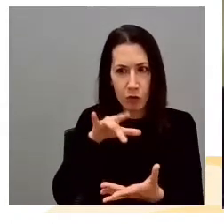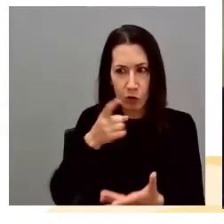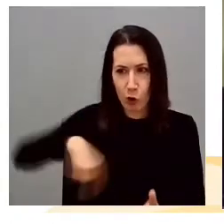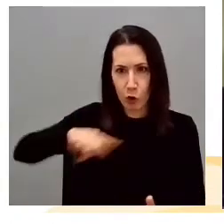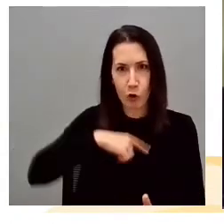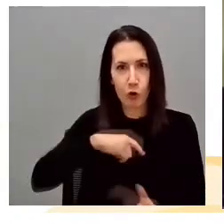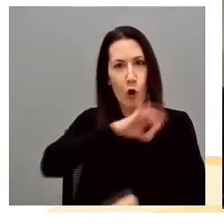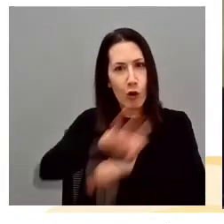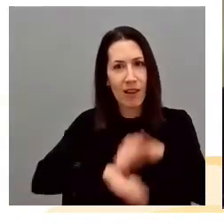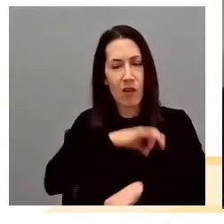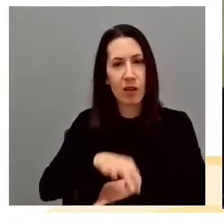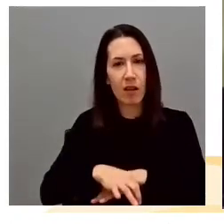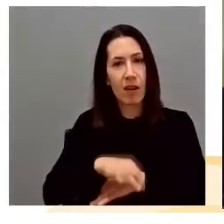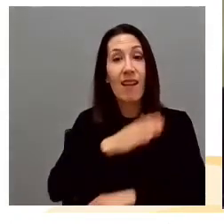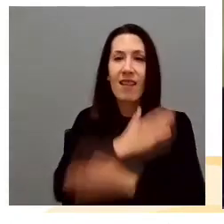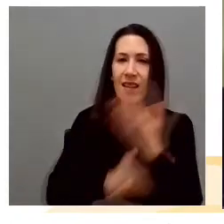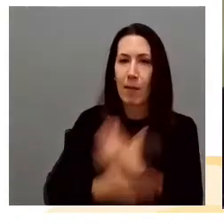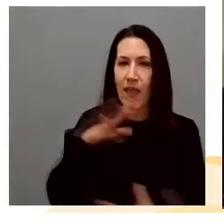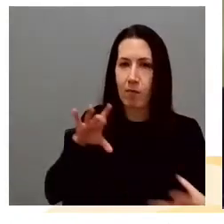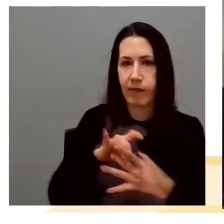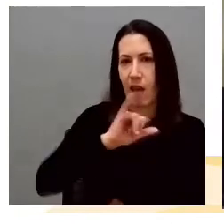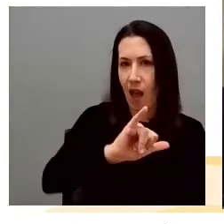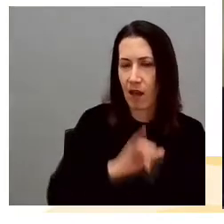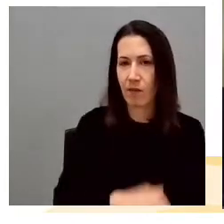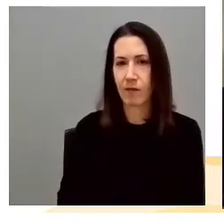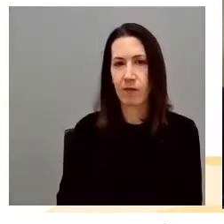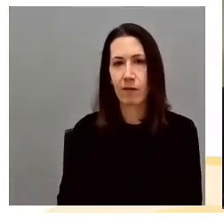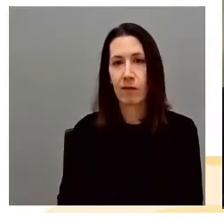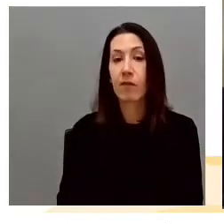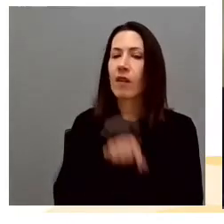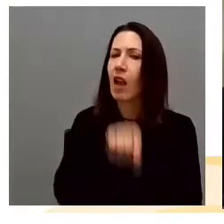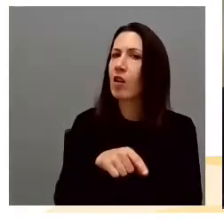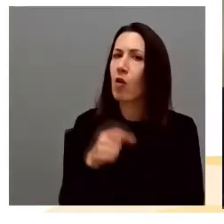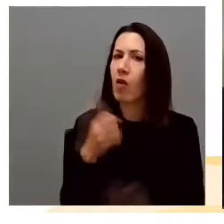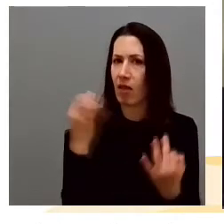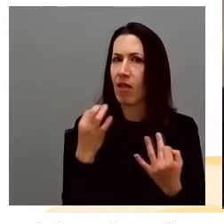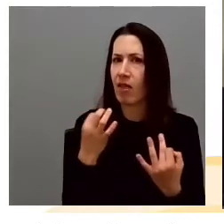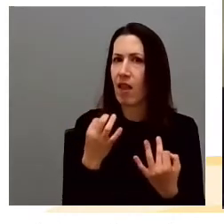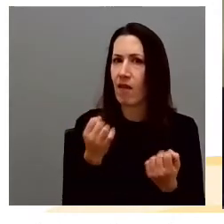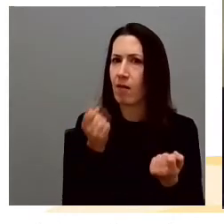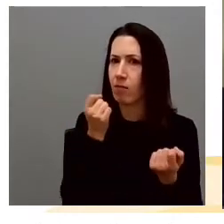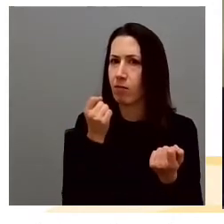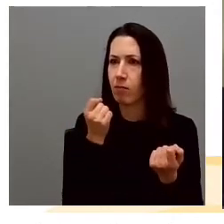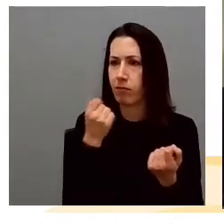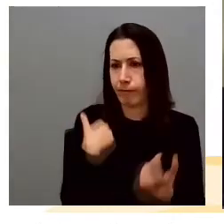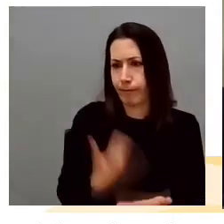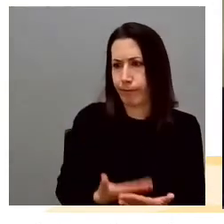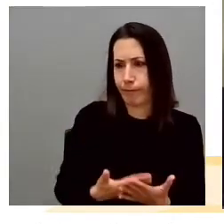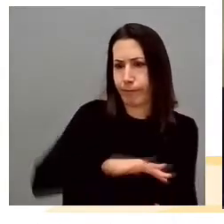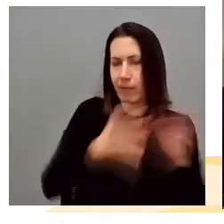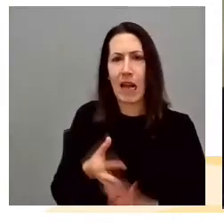las organizaciones de la discapacidad. Y eso se tiene que notar. Yo no lo he visto de